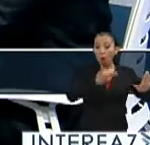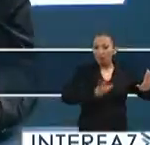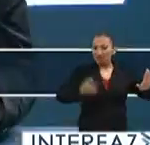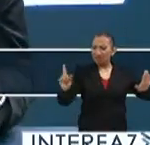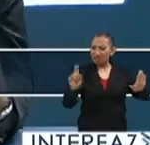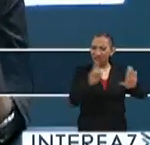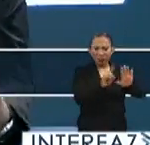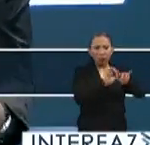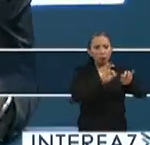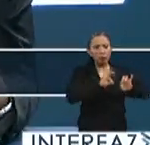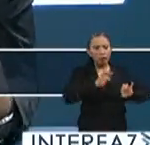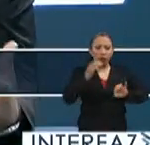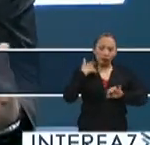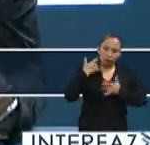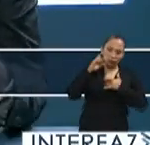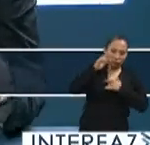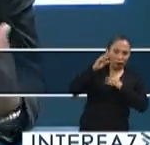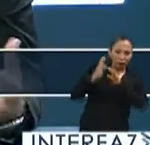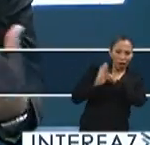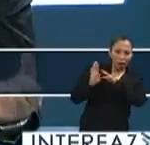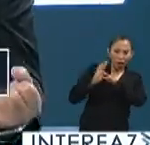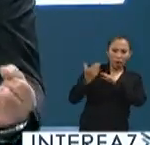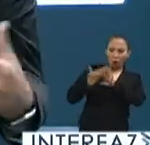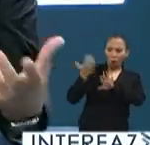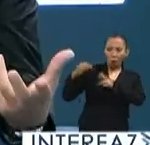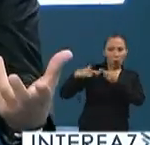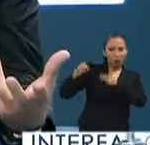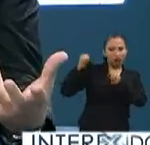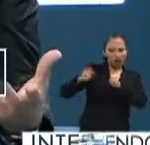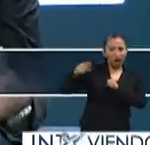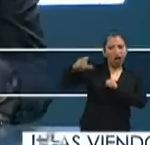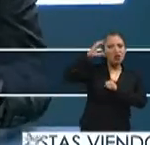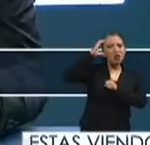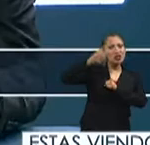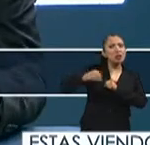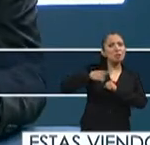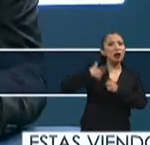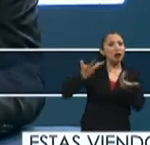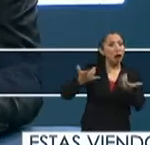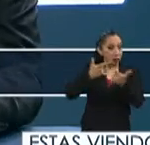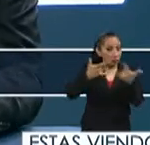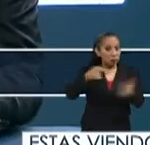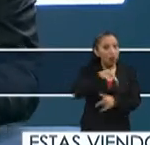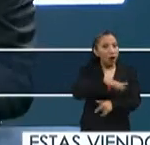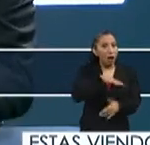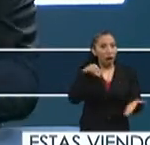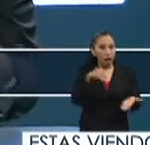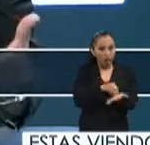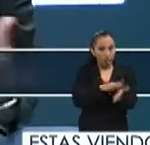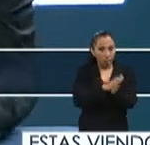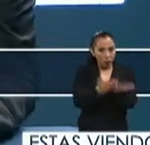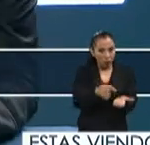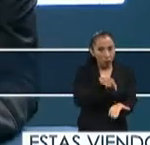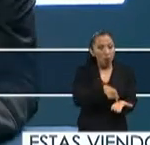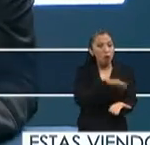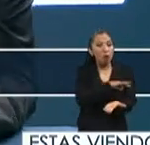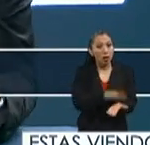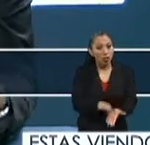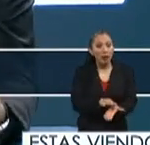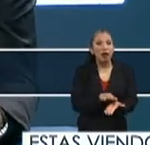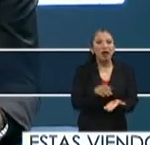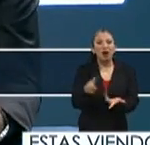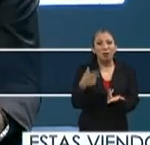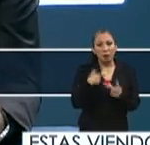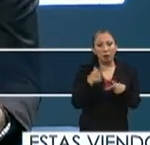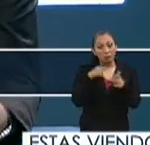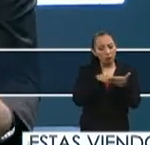presidente puede tener una percepción de que la inmigración está muy relacionada con la criminalidad. Tenemos una historia sobre eso que puede darle